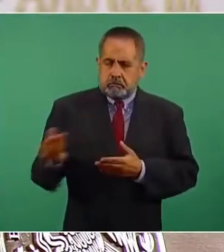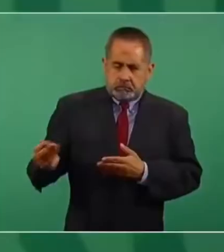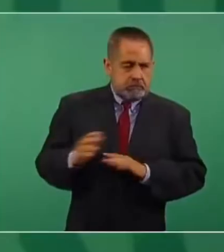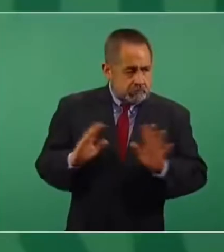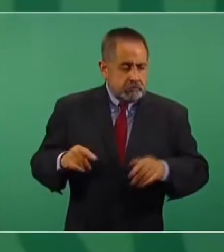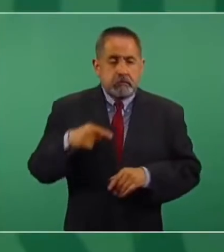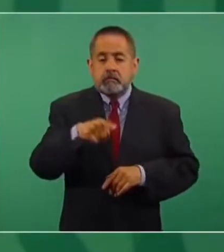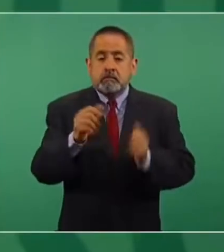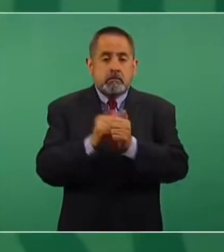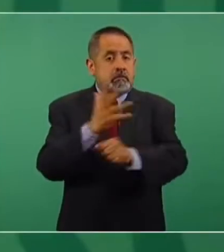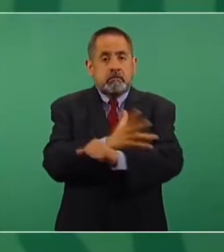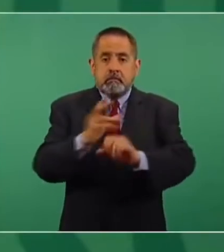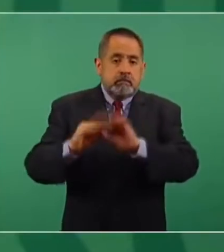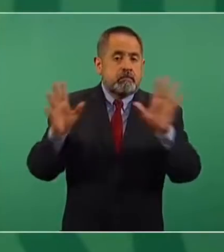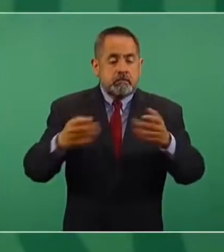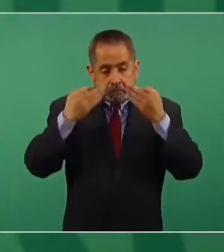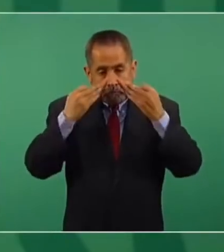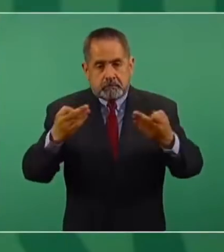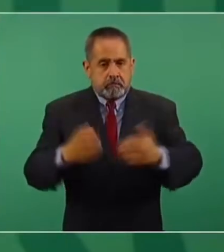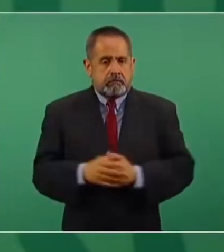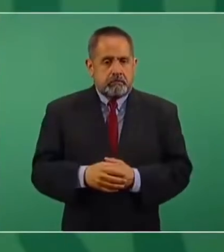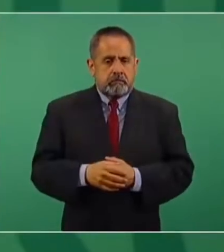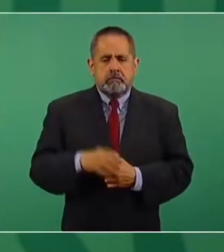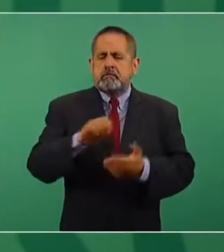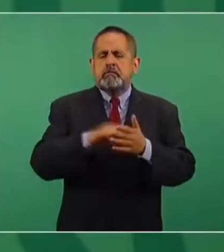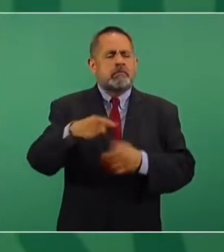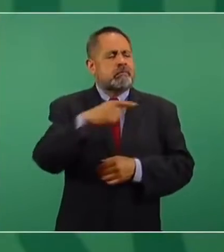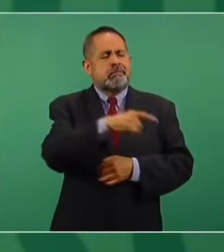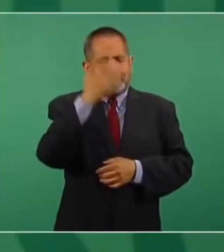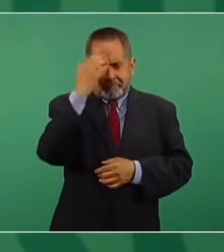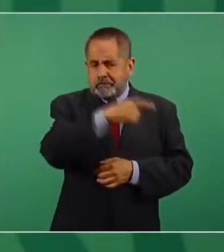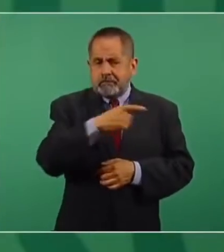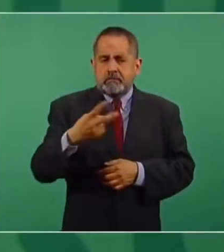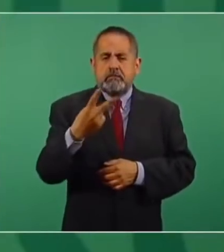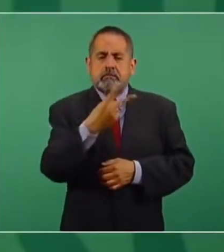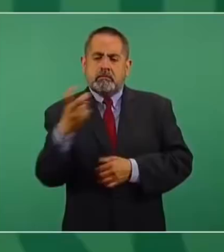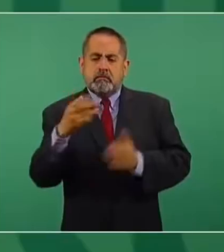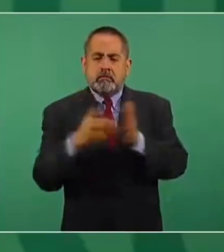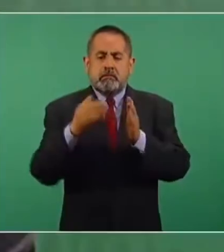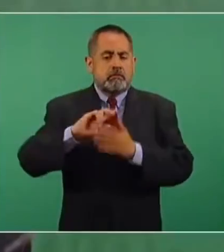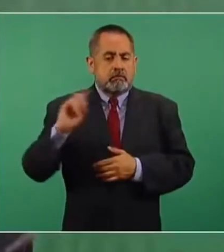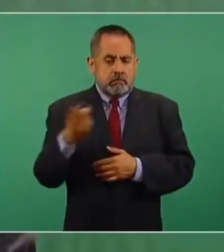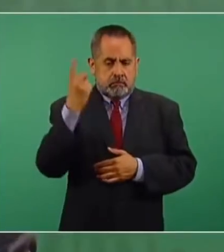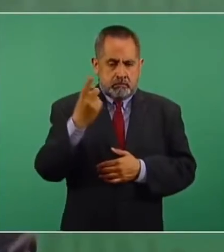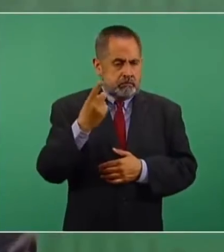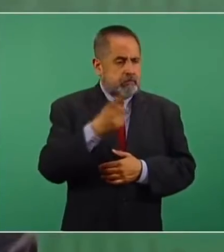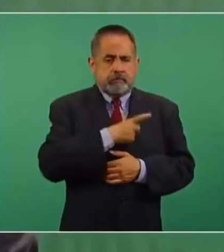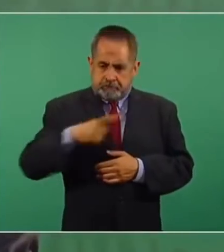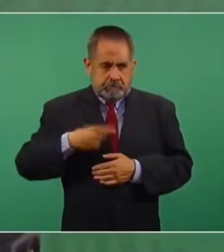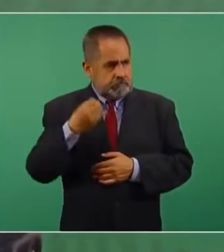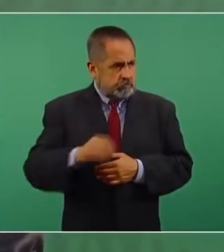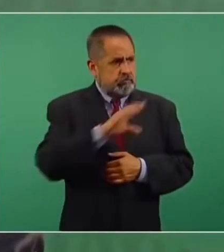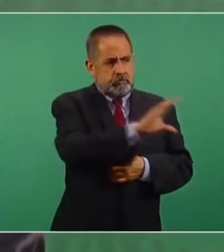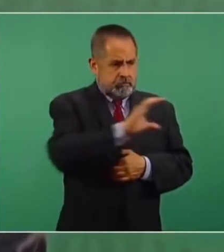condiciones de transparencia. En el caso de los $200 millones que deben de devolver, que tienen que